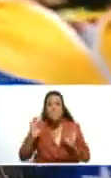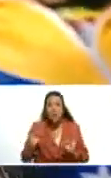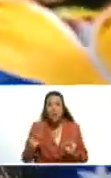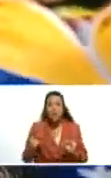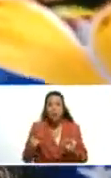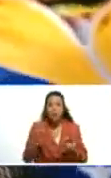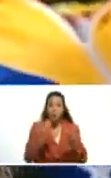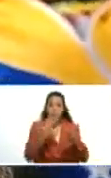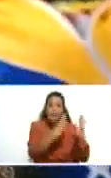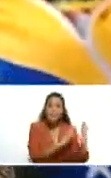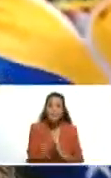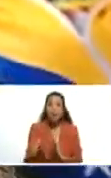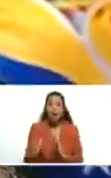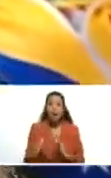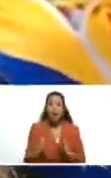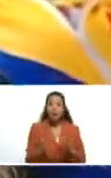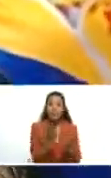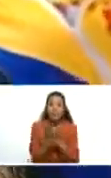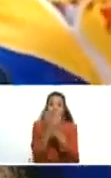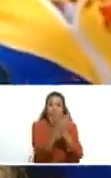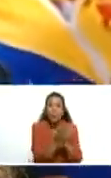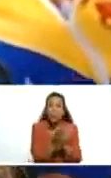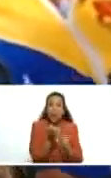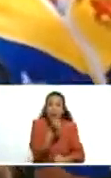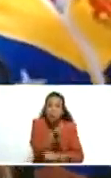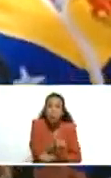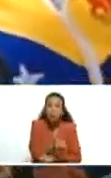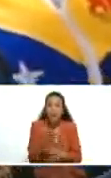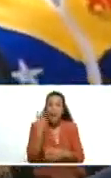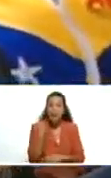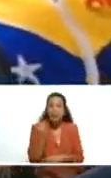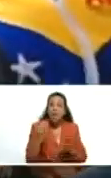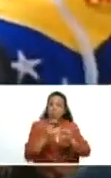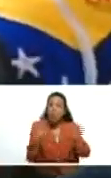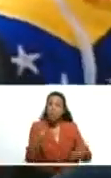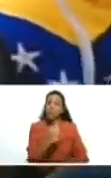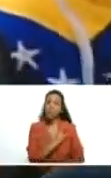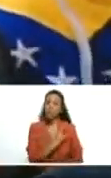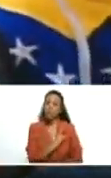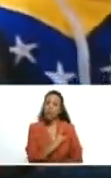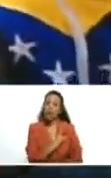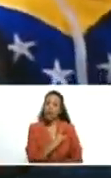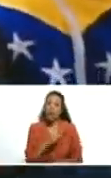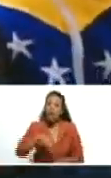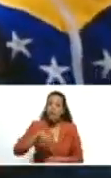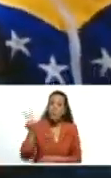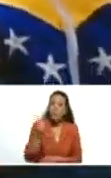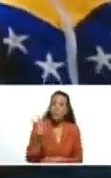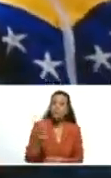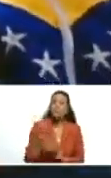los programas, los pensums de estudio, en la calidad educativa universitaria de Venezuela.